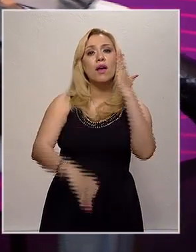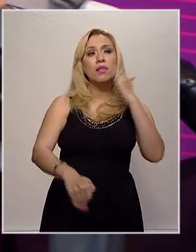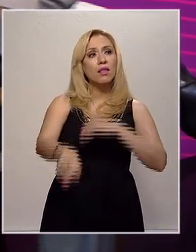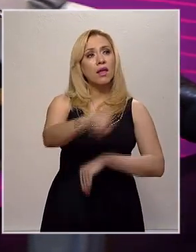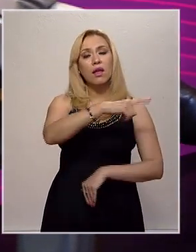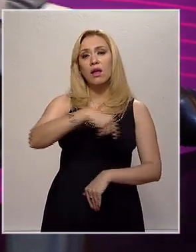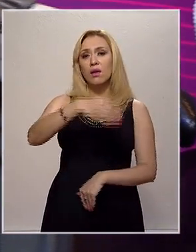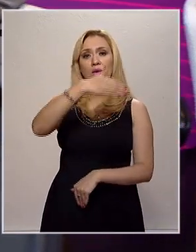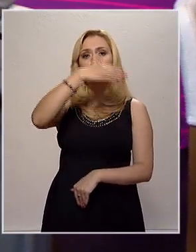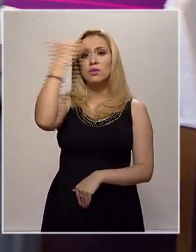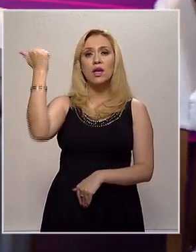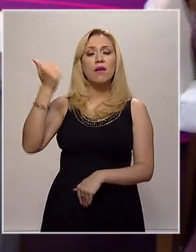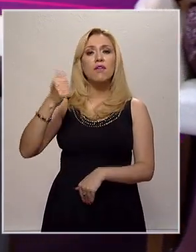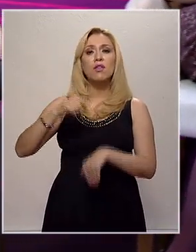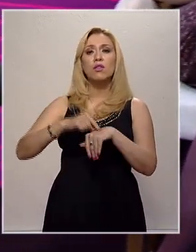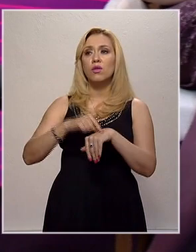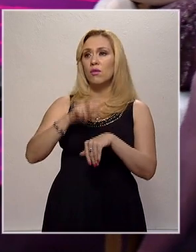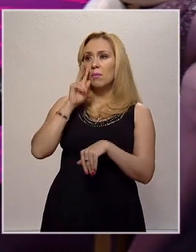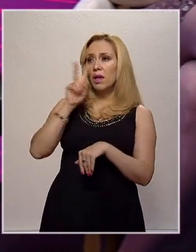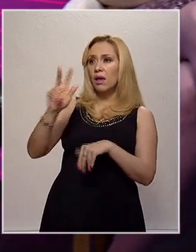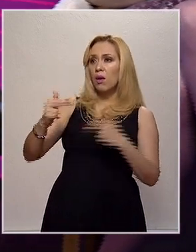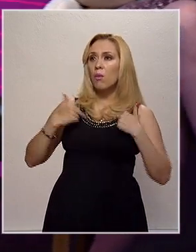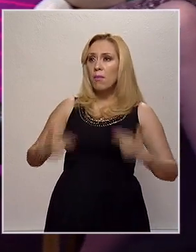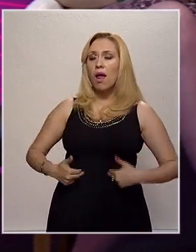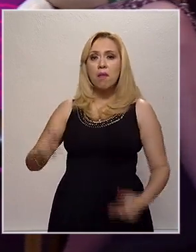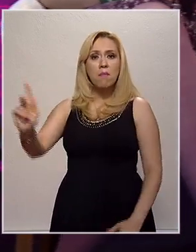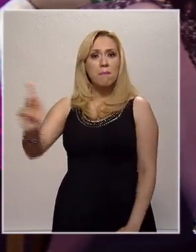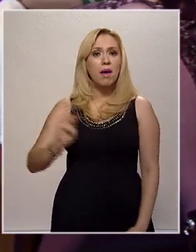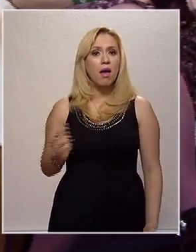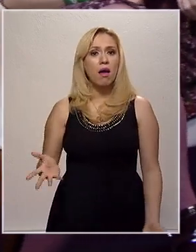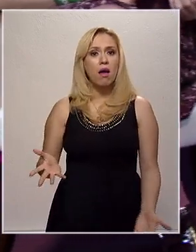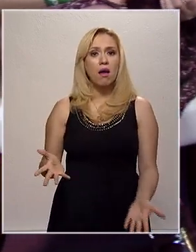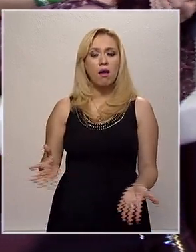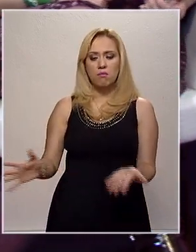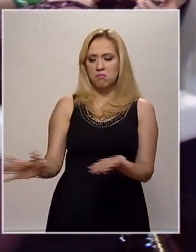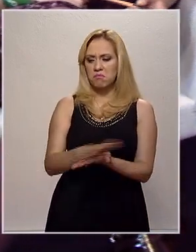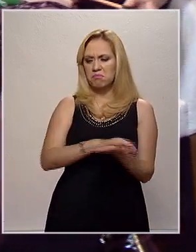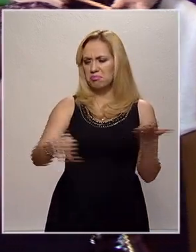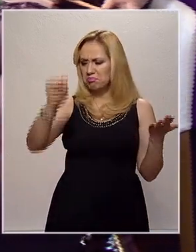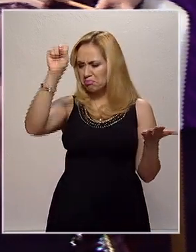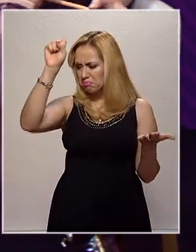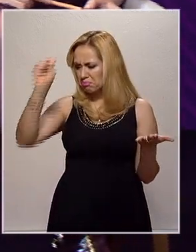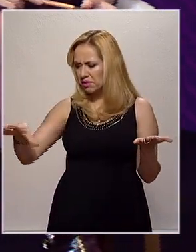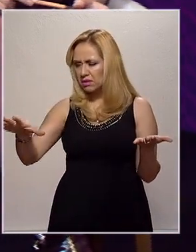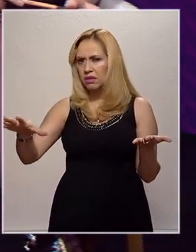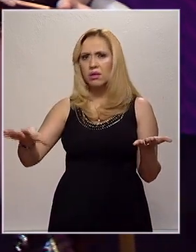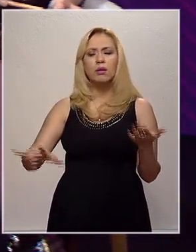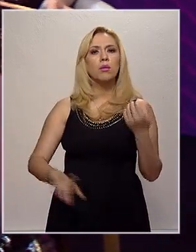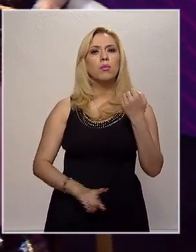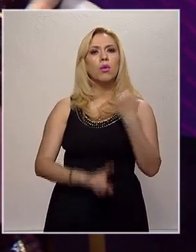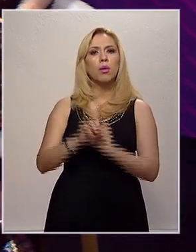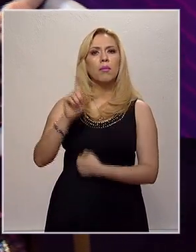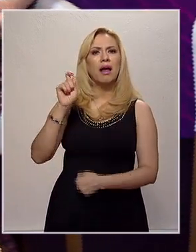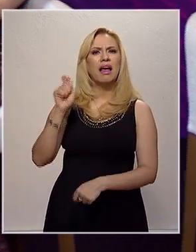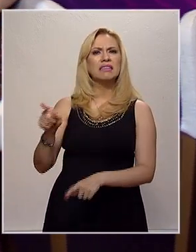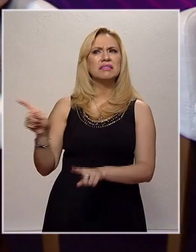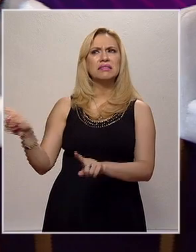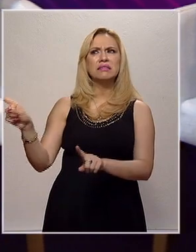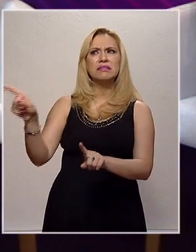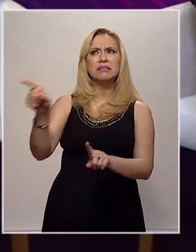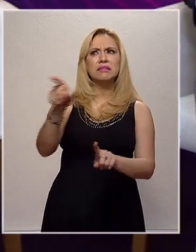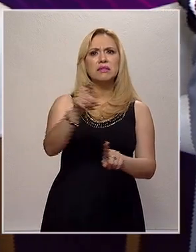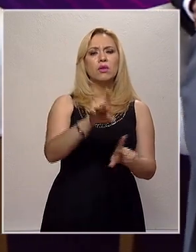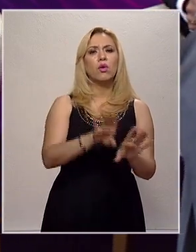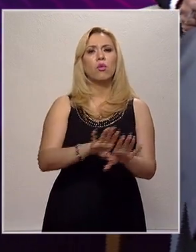para percibir al otro como un ser humano y se borra por completo toda la dimensión social del problema y las relaciones de poder que se